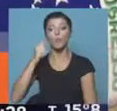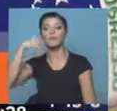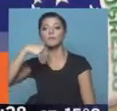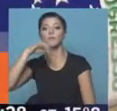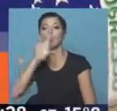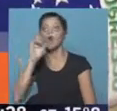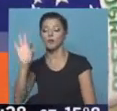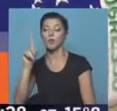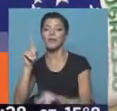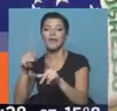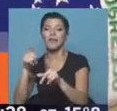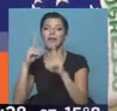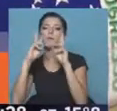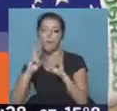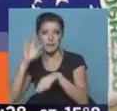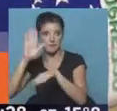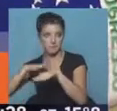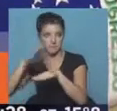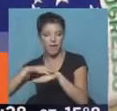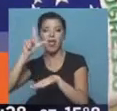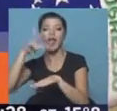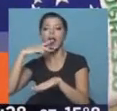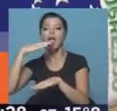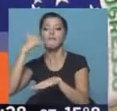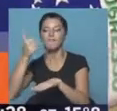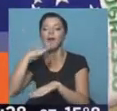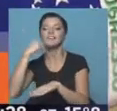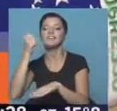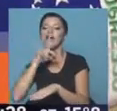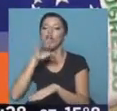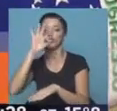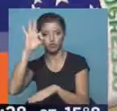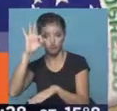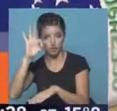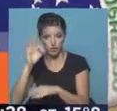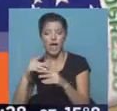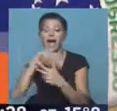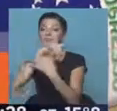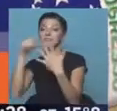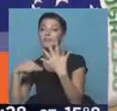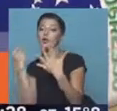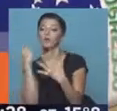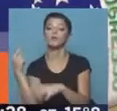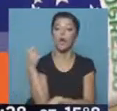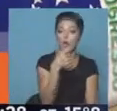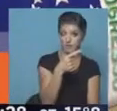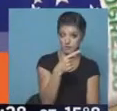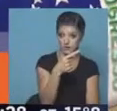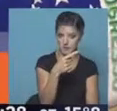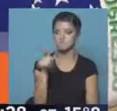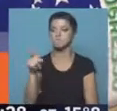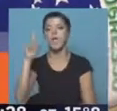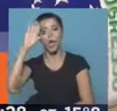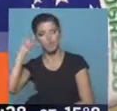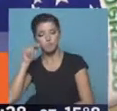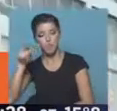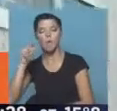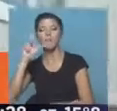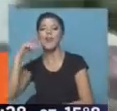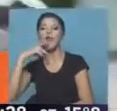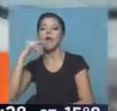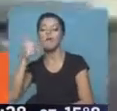adelante la mega causa Lavallato sobre el primero de los 5 procesos en su contra. Moro debe definir si Lula